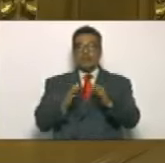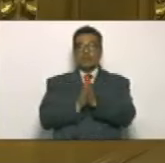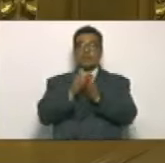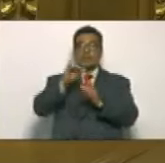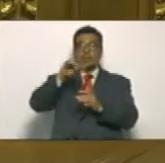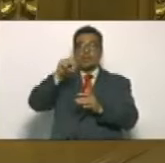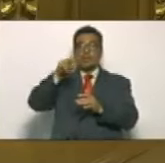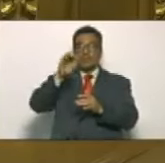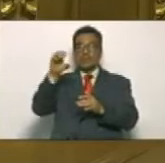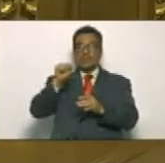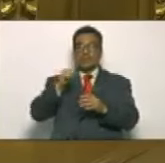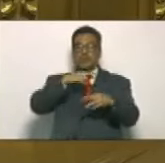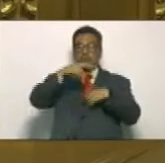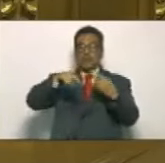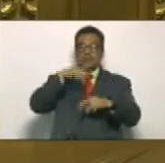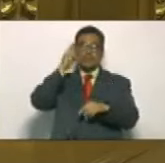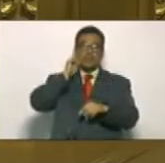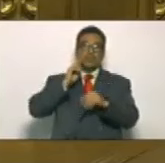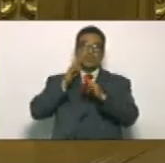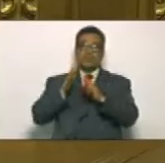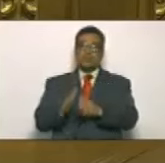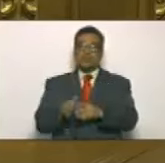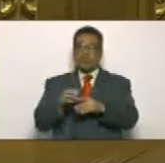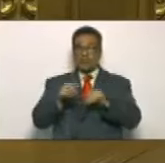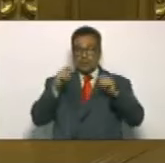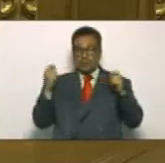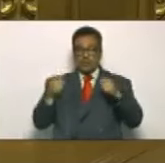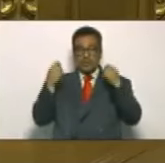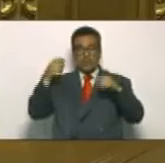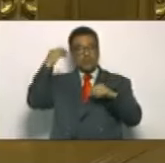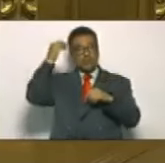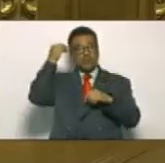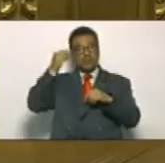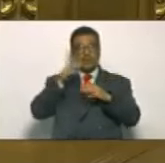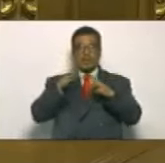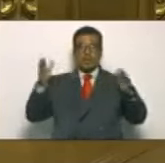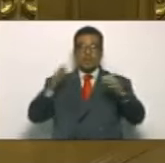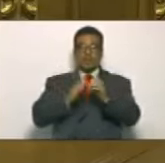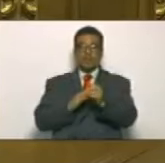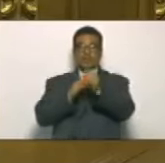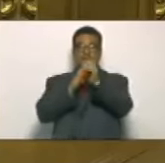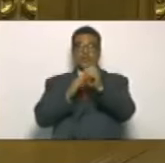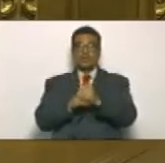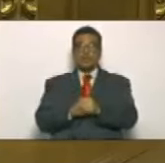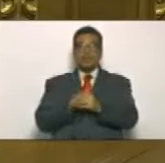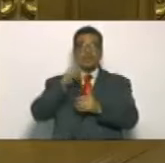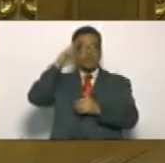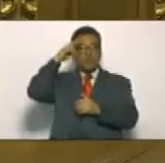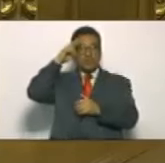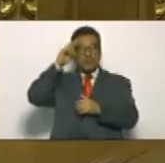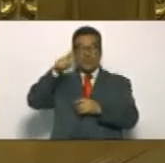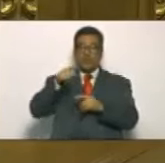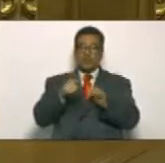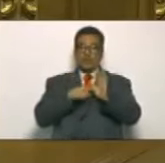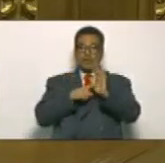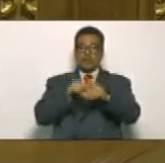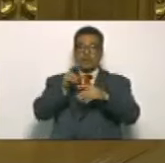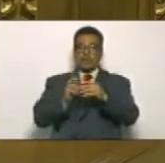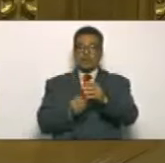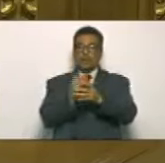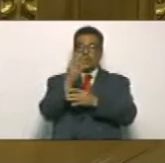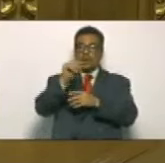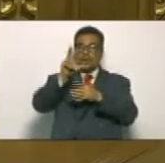Inés. Que la Revolución Bolivariana ha promovido el pensamiento de este gran líder, reflejándose en el árbol de las tres